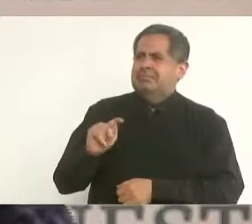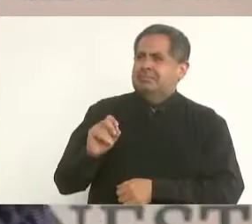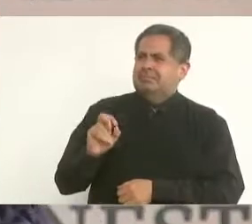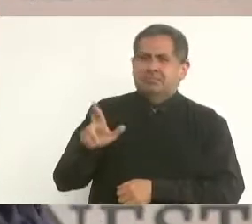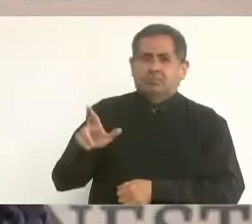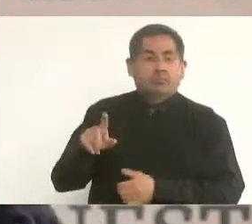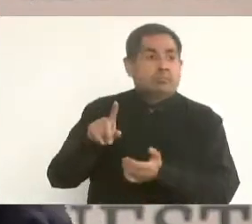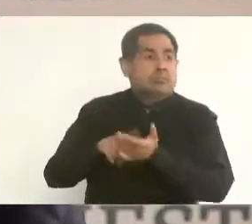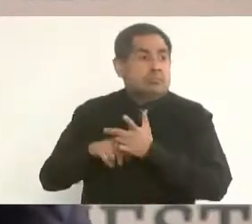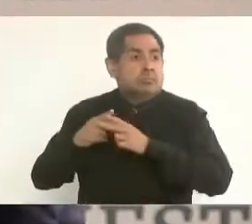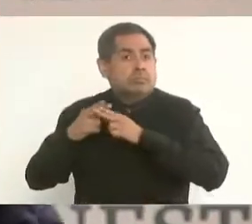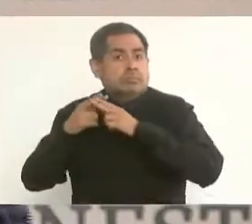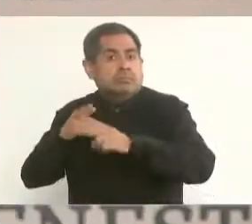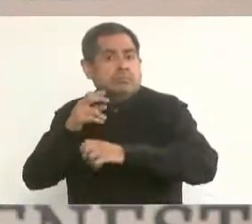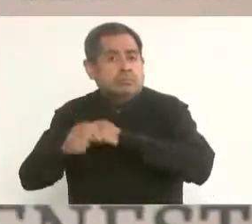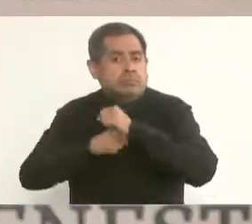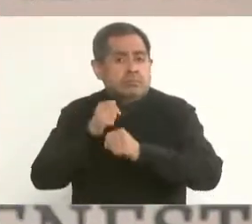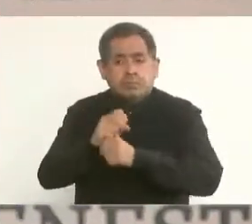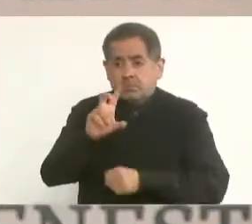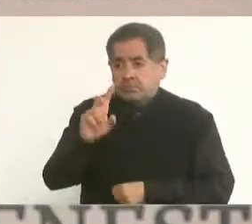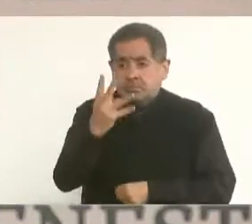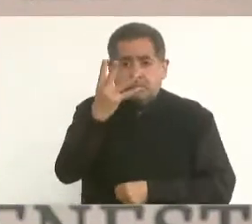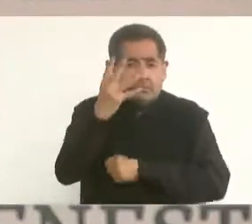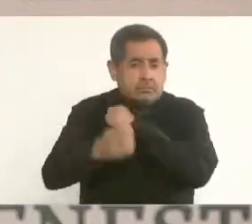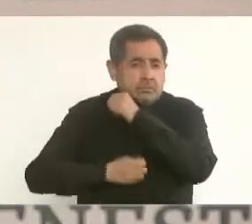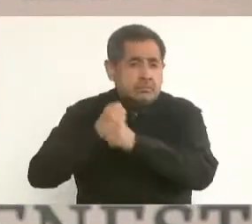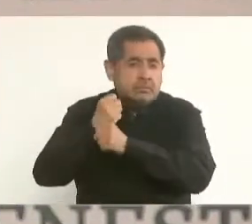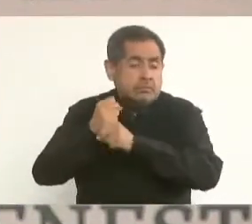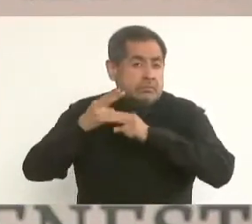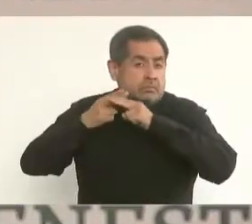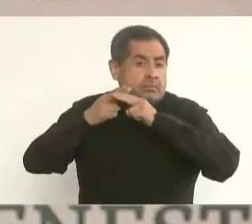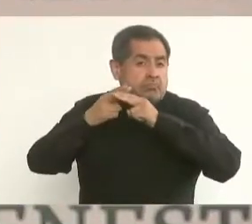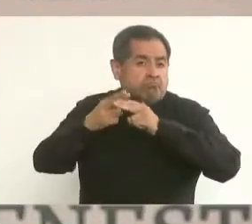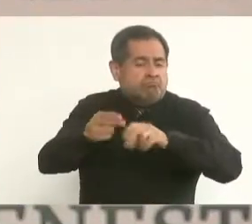la presidencia 34 años